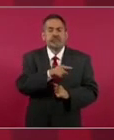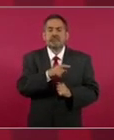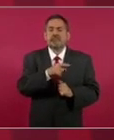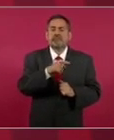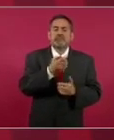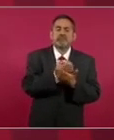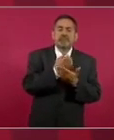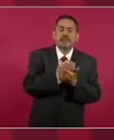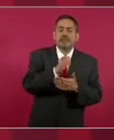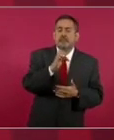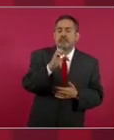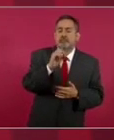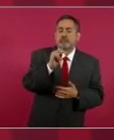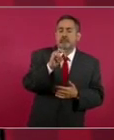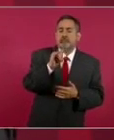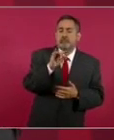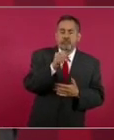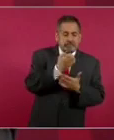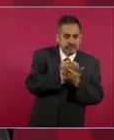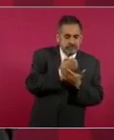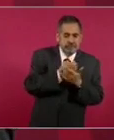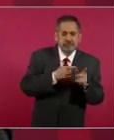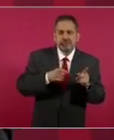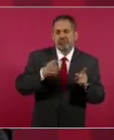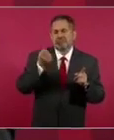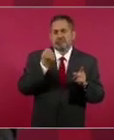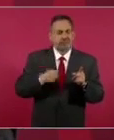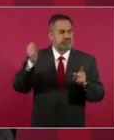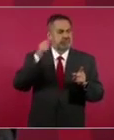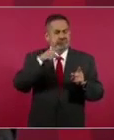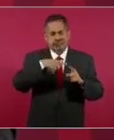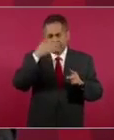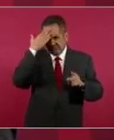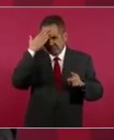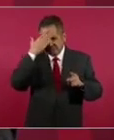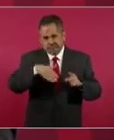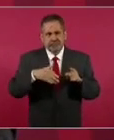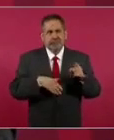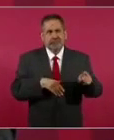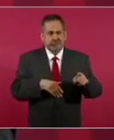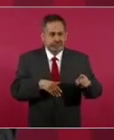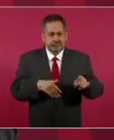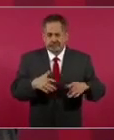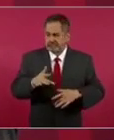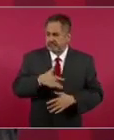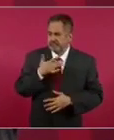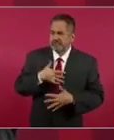economistas con más sensibilidad social.